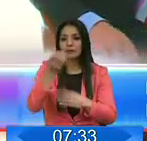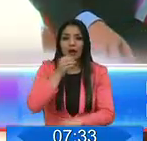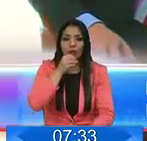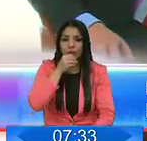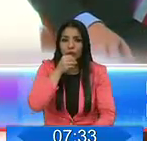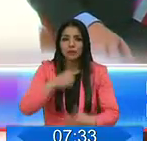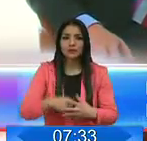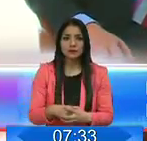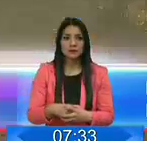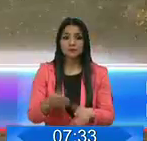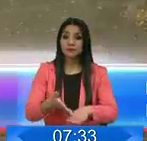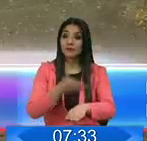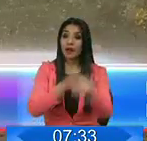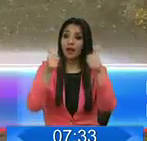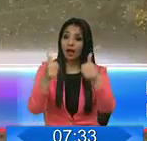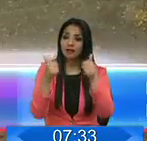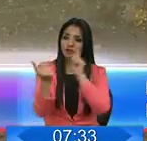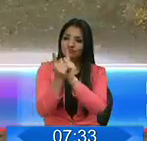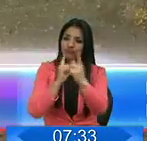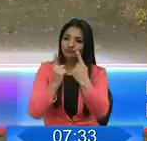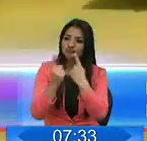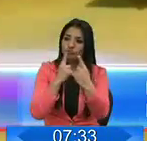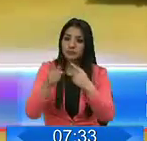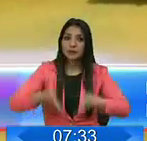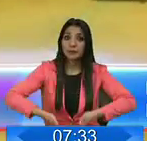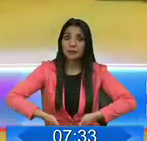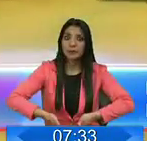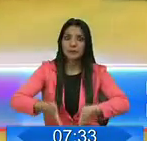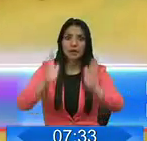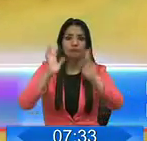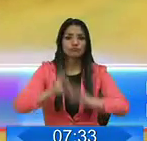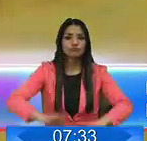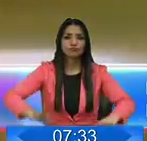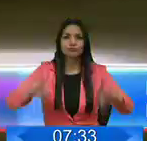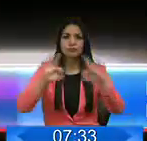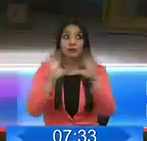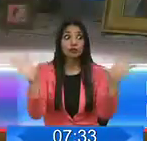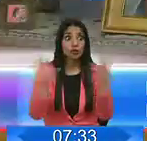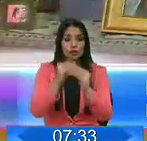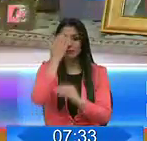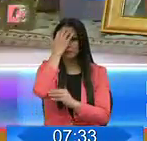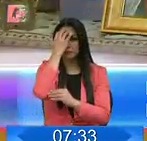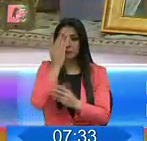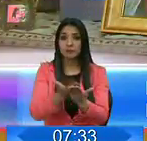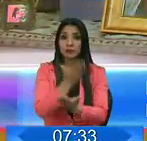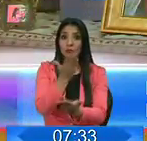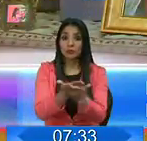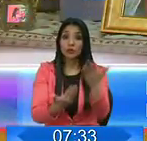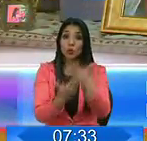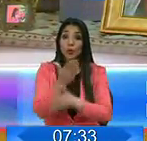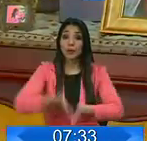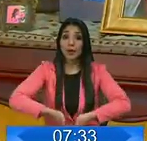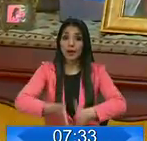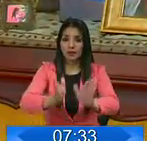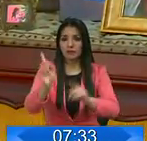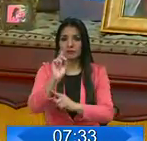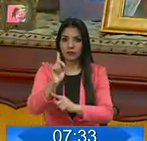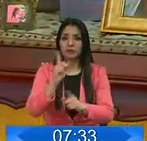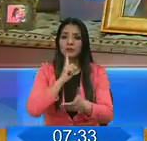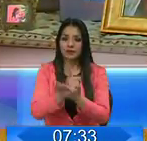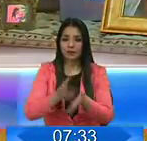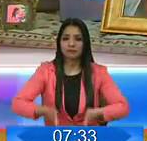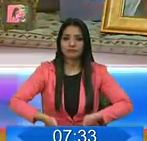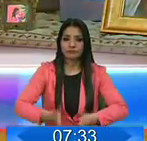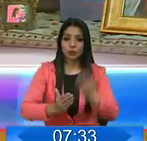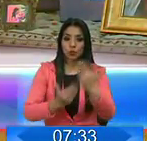otros candidatos, ya que la vialidad es una preocupación común. No ofrecemos hacer nuevas carreteras, porque las carreteras